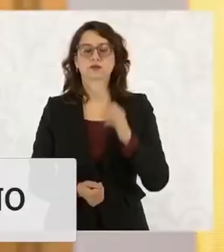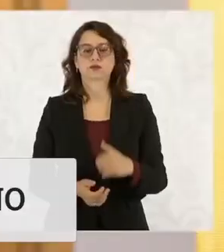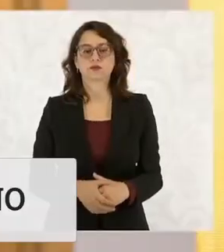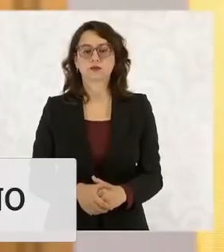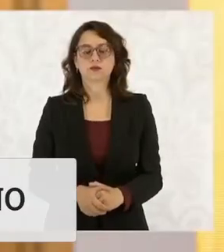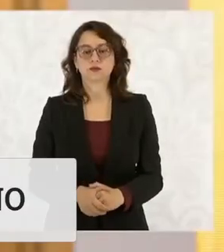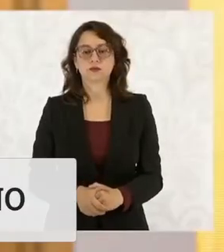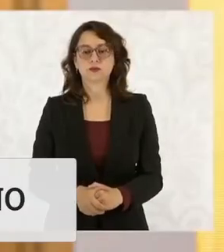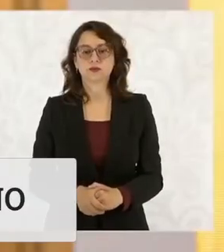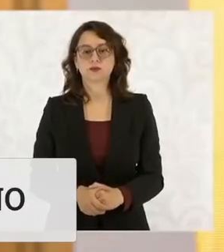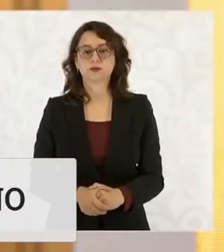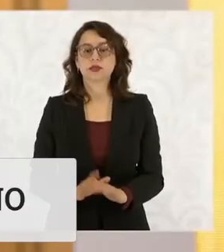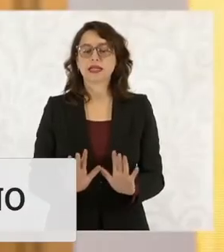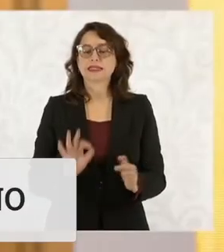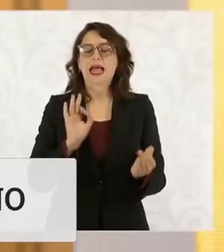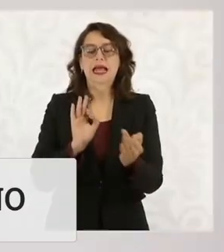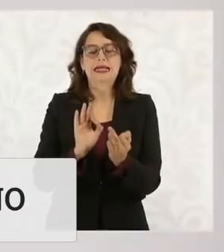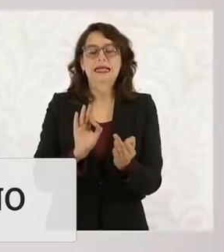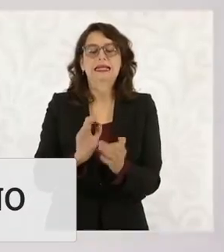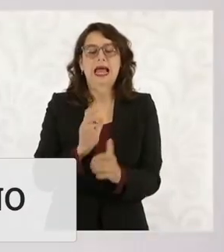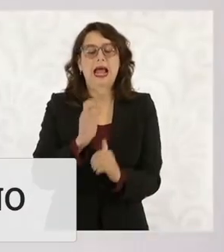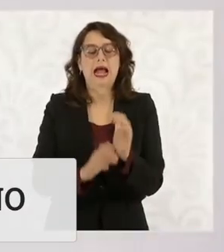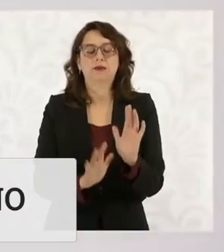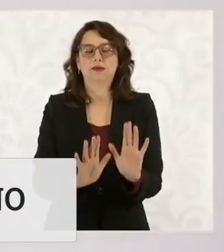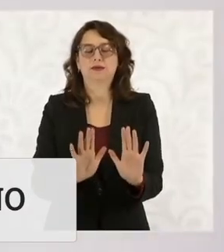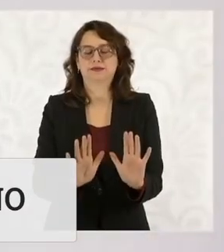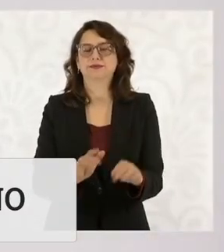Hace unos meses, ya vamos a terminar,